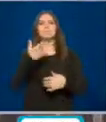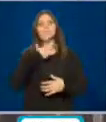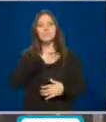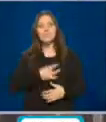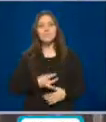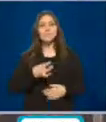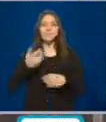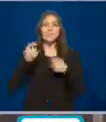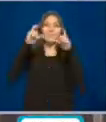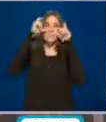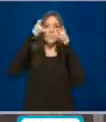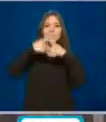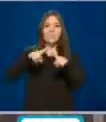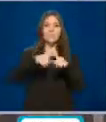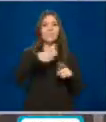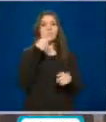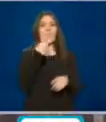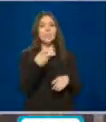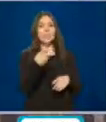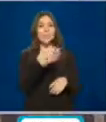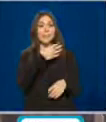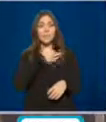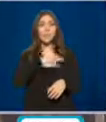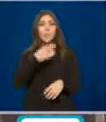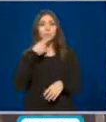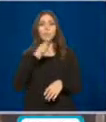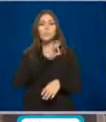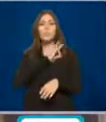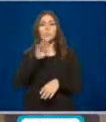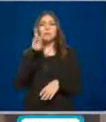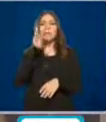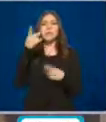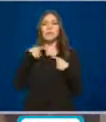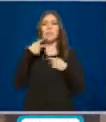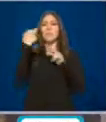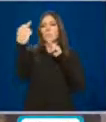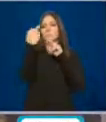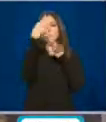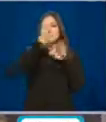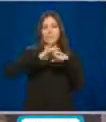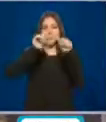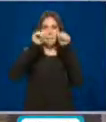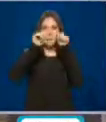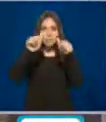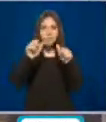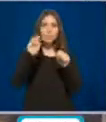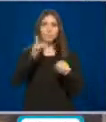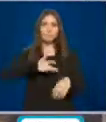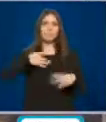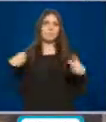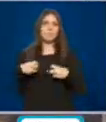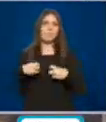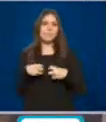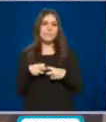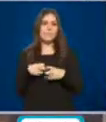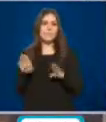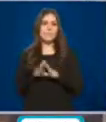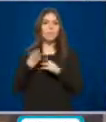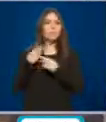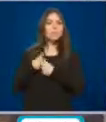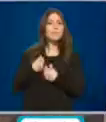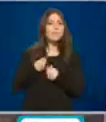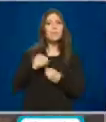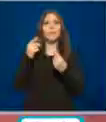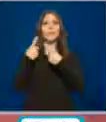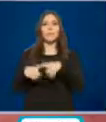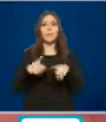tensión, cierta presión. Como platicamos ya de los lentes, también vimos que nos ayudan a enfatizar ciertos aspectos o ciertas